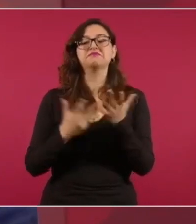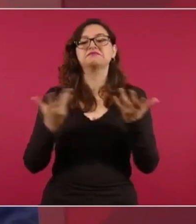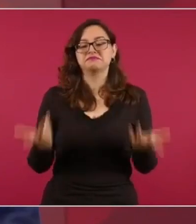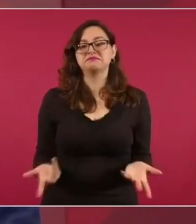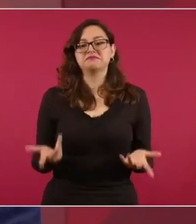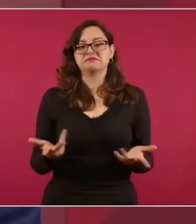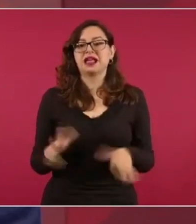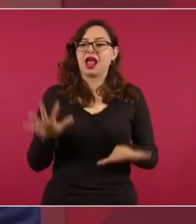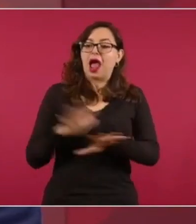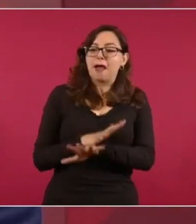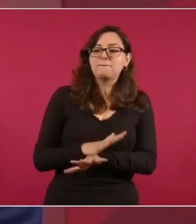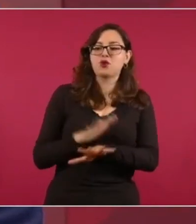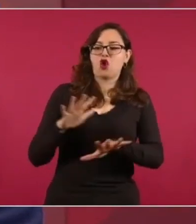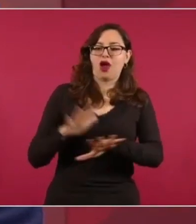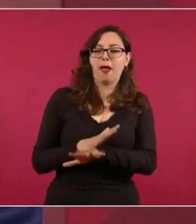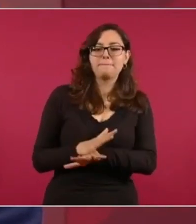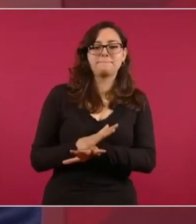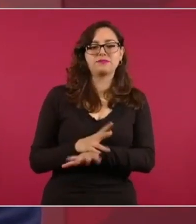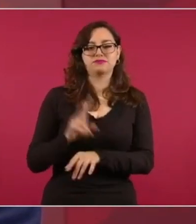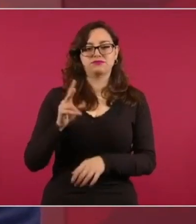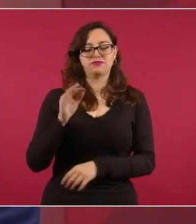hablando del cambio.